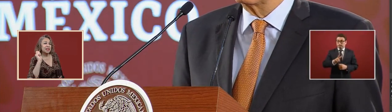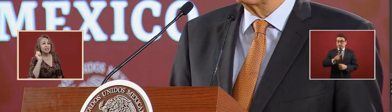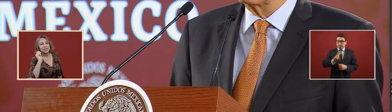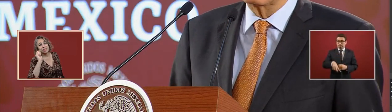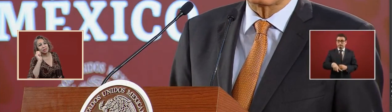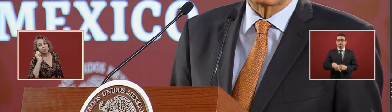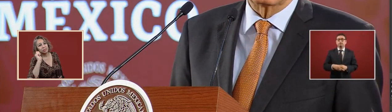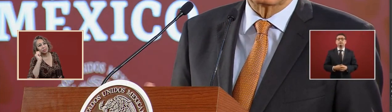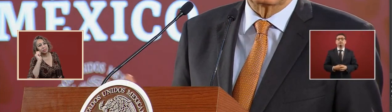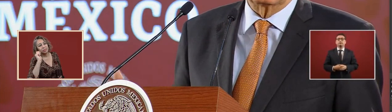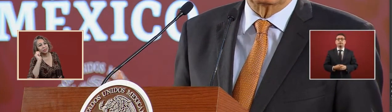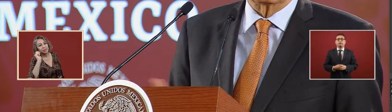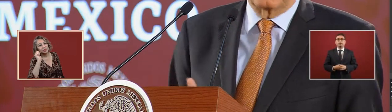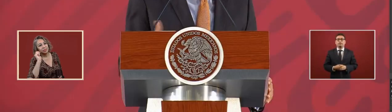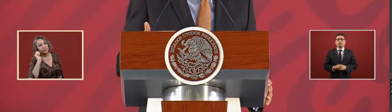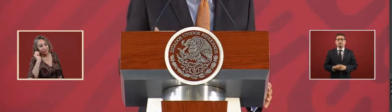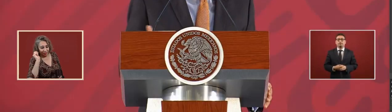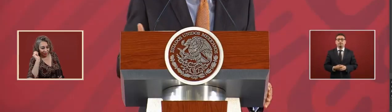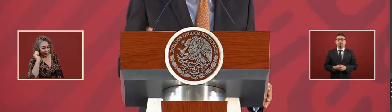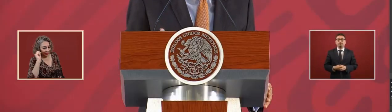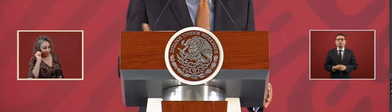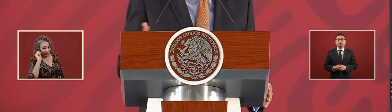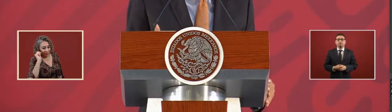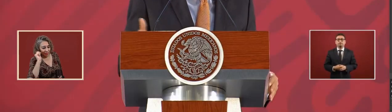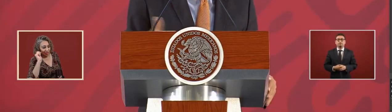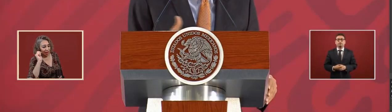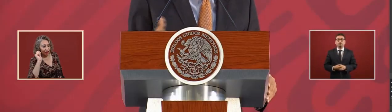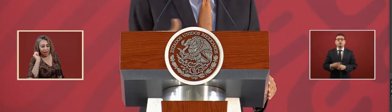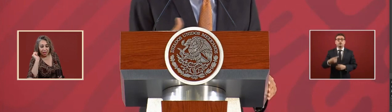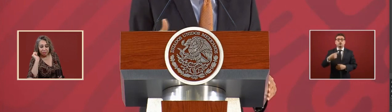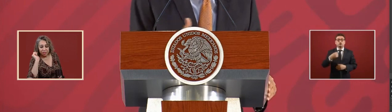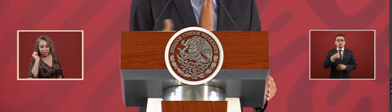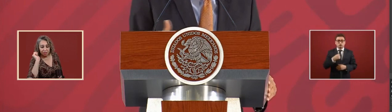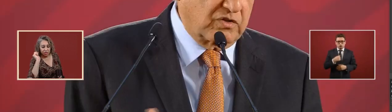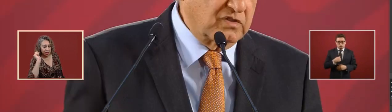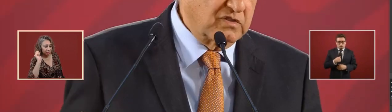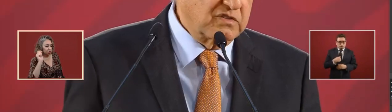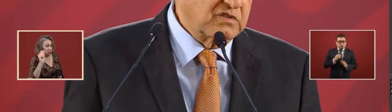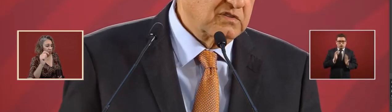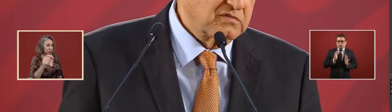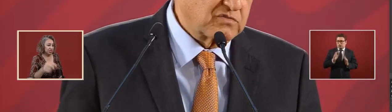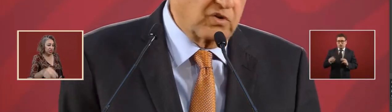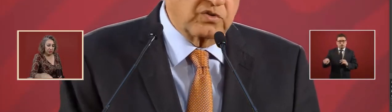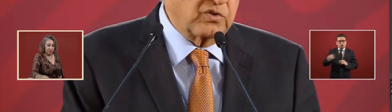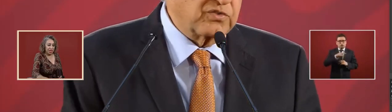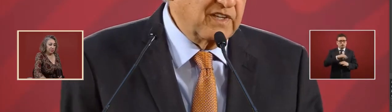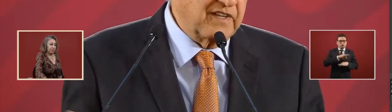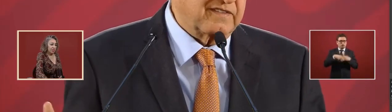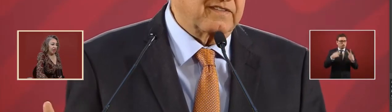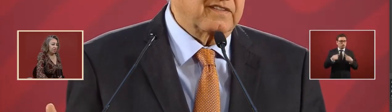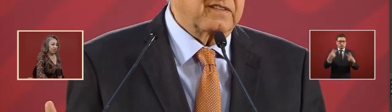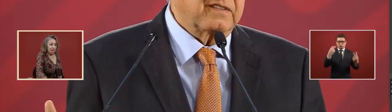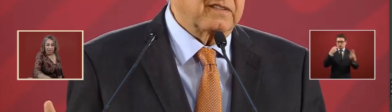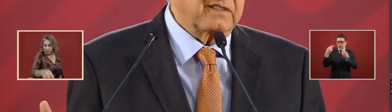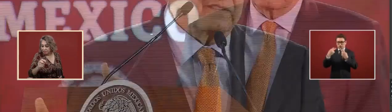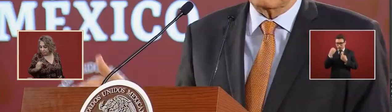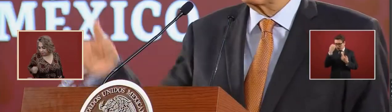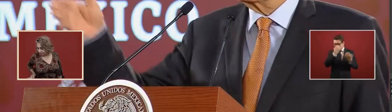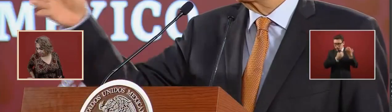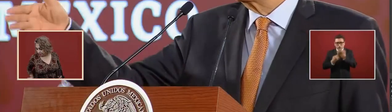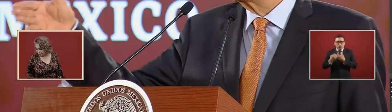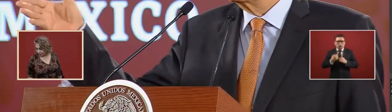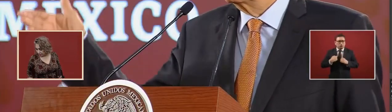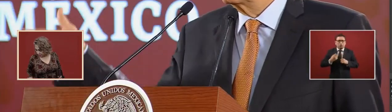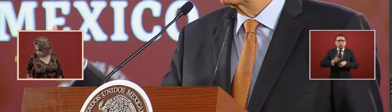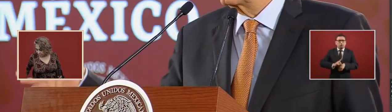reality is, yo estoy sujeto al escrutinio I am público, subject to public scrutiny todos los días. Every day.